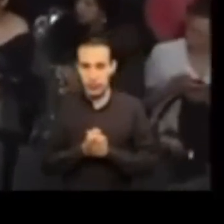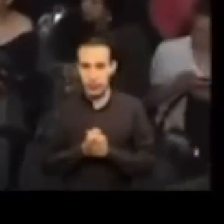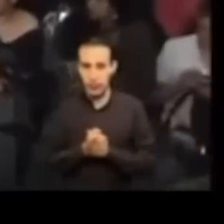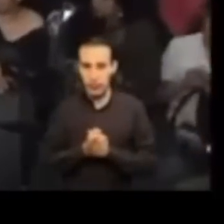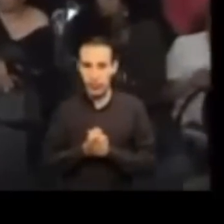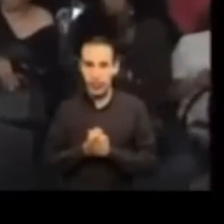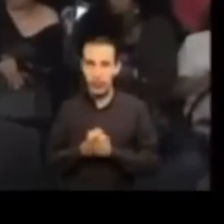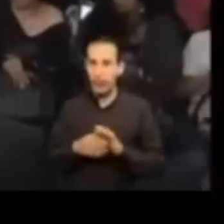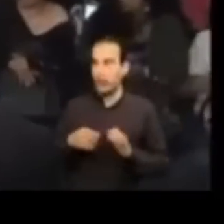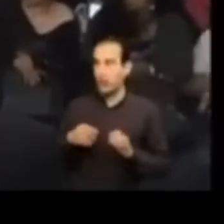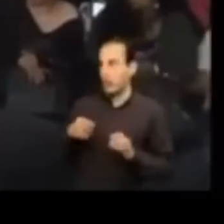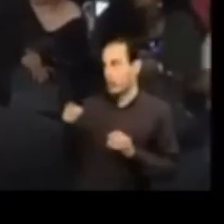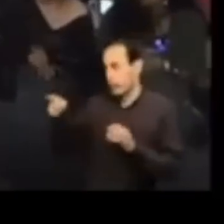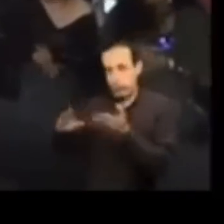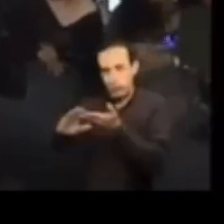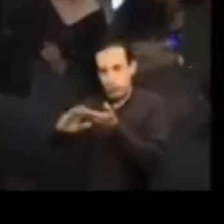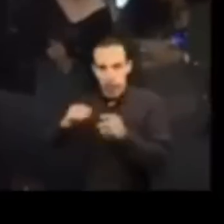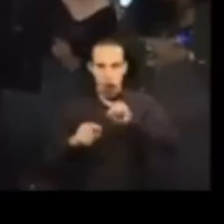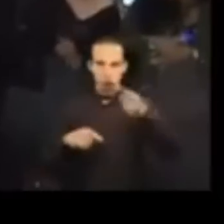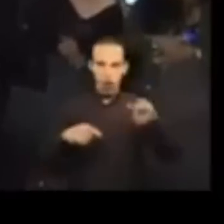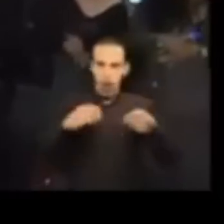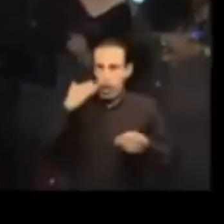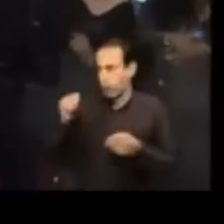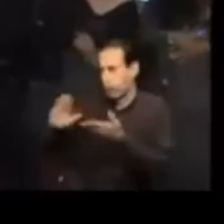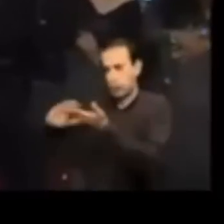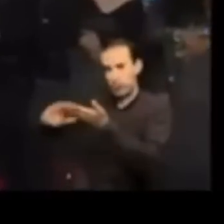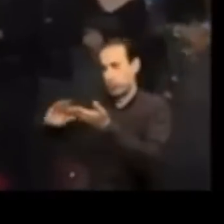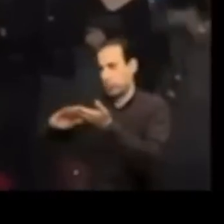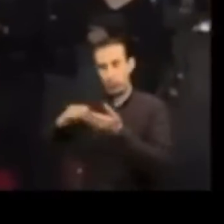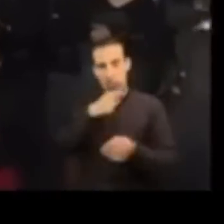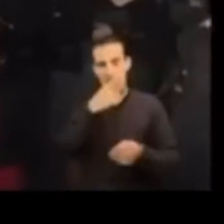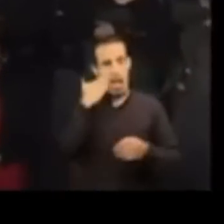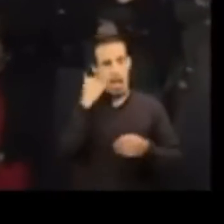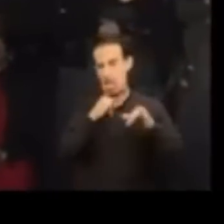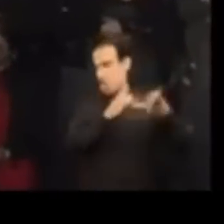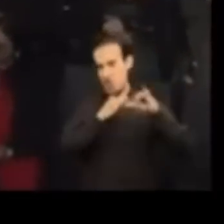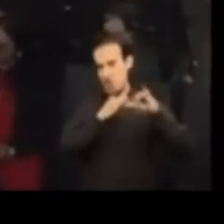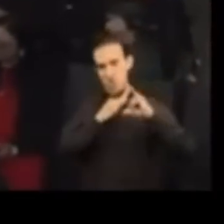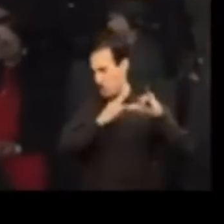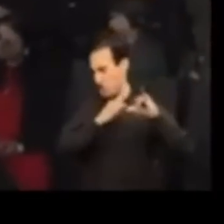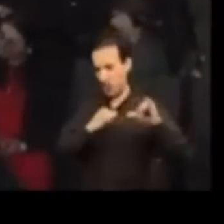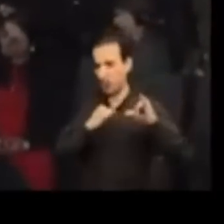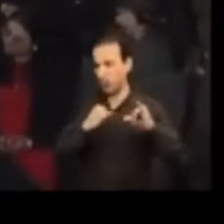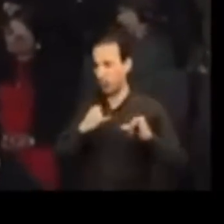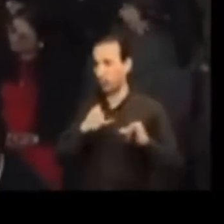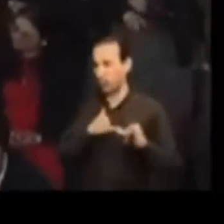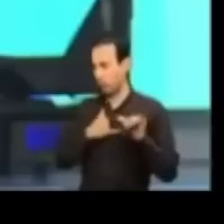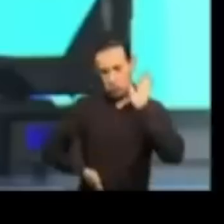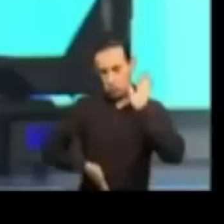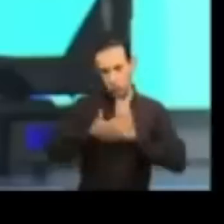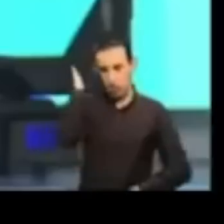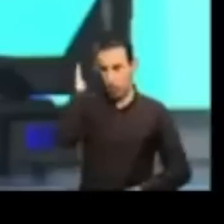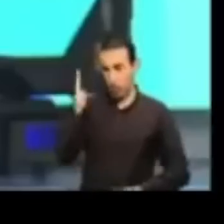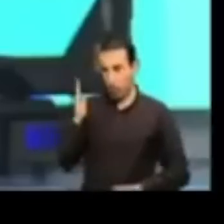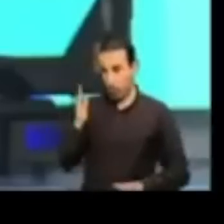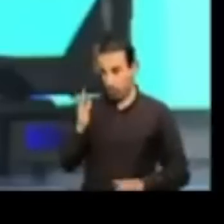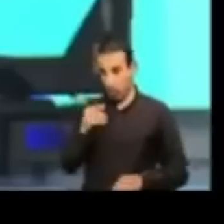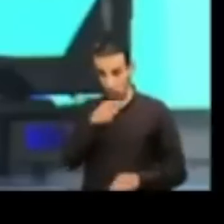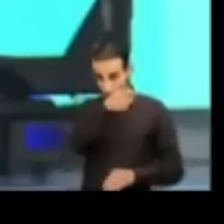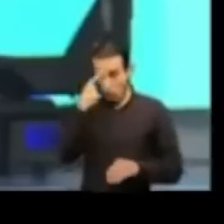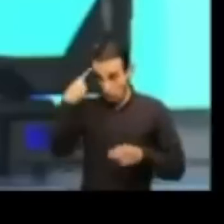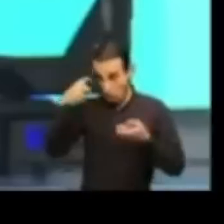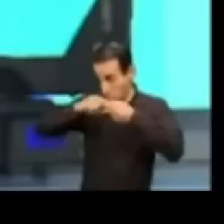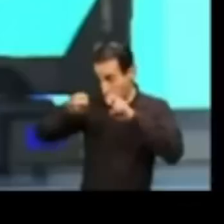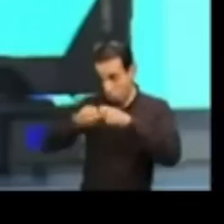y me retiro. Acá no es un tema de que mi compañera esté desequilibrada y yo pido de verdad, ministro y equipo del ministerio,